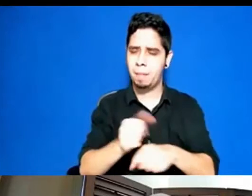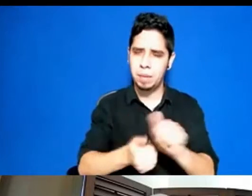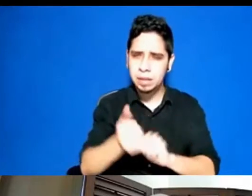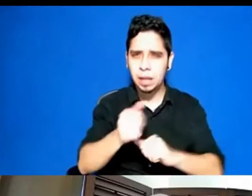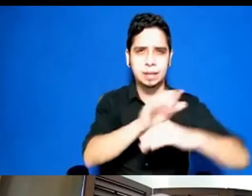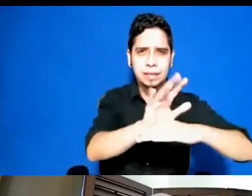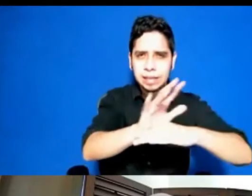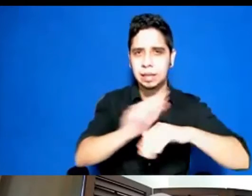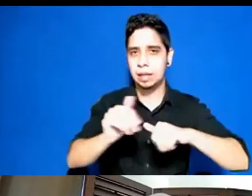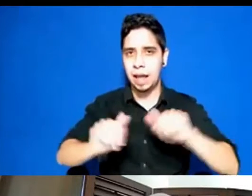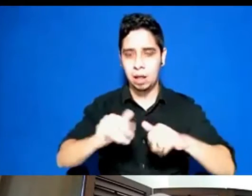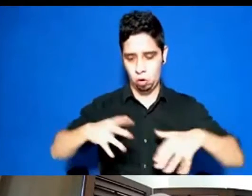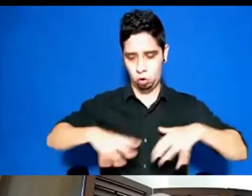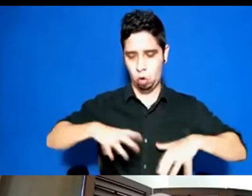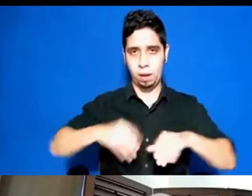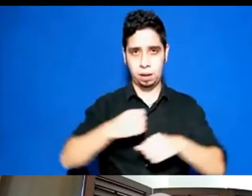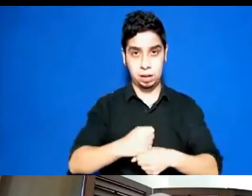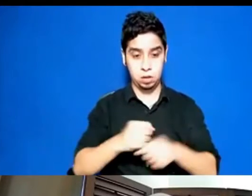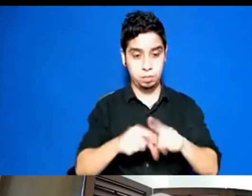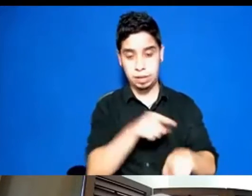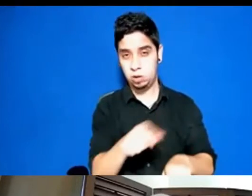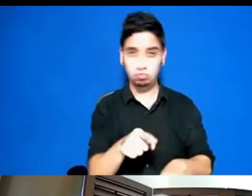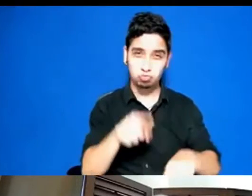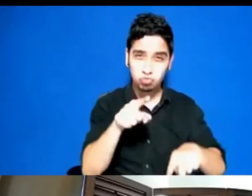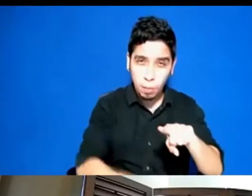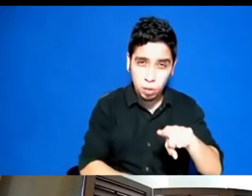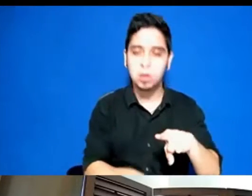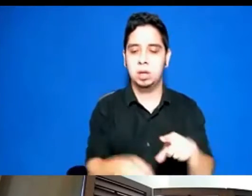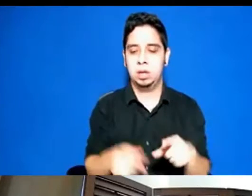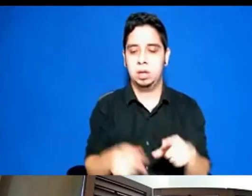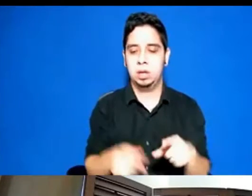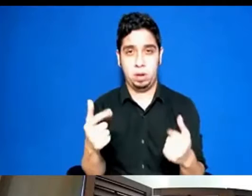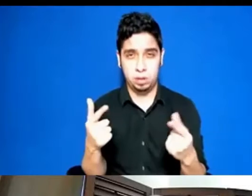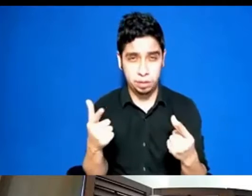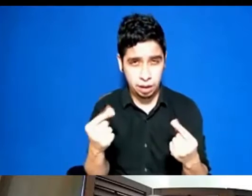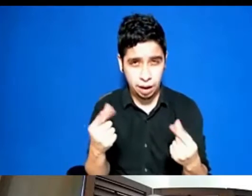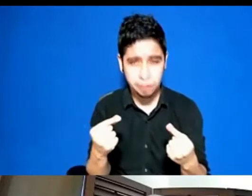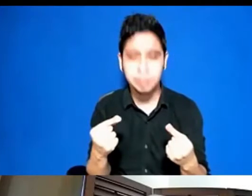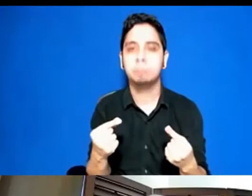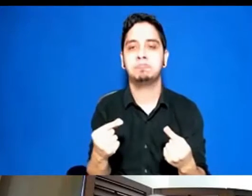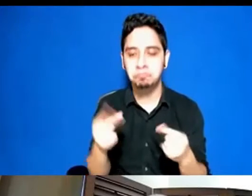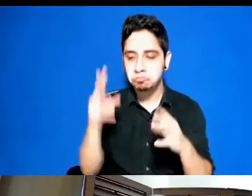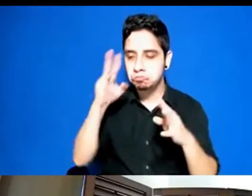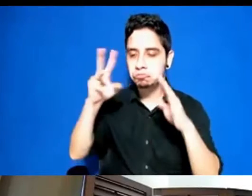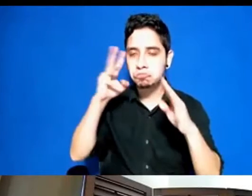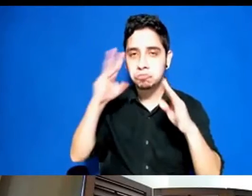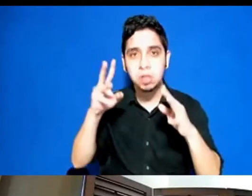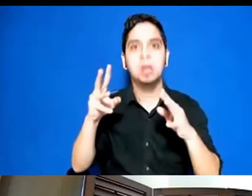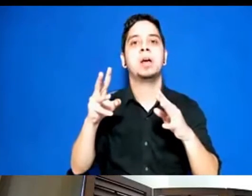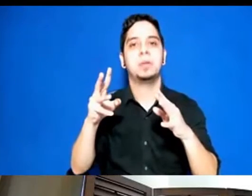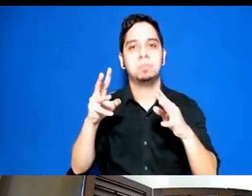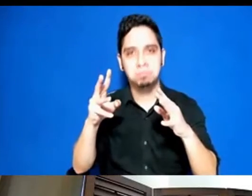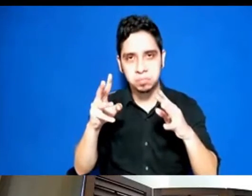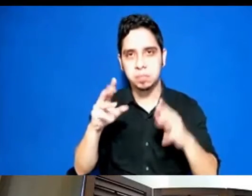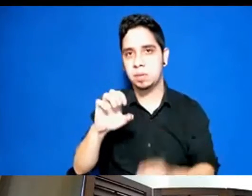básicamente. Así que, pues, está con nosotros ahí diciendo, pues, vamos, ¿qué vamos a hacer? Pues, vamos a hacer Edgardo Cortés, Fashion and